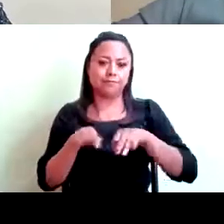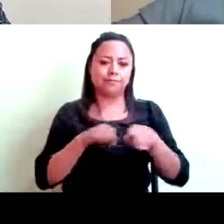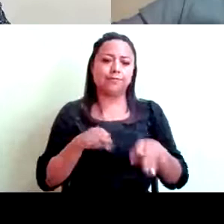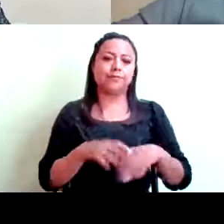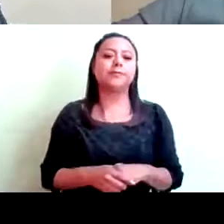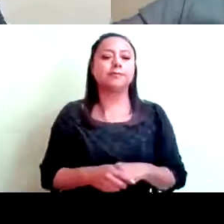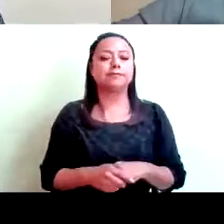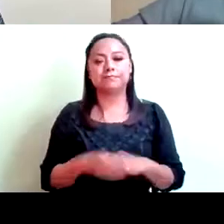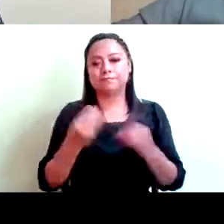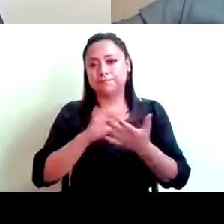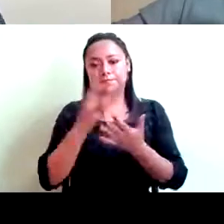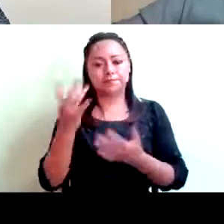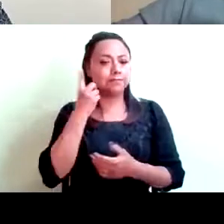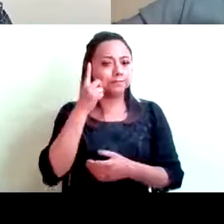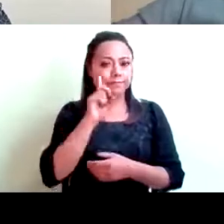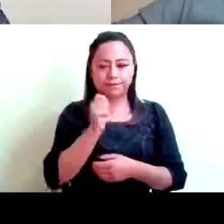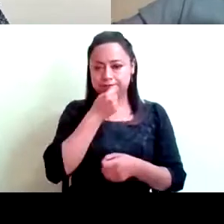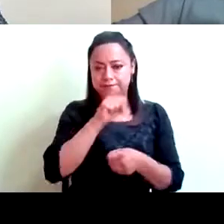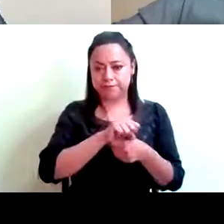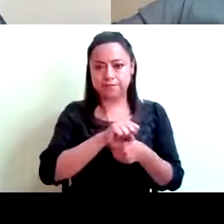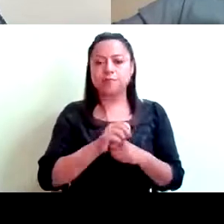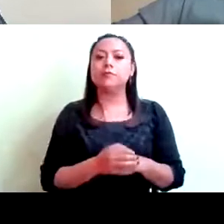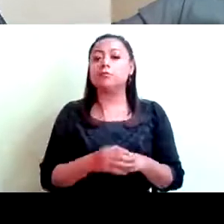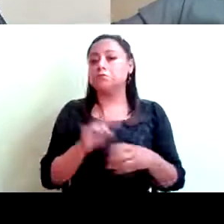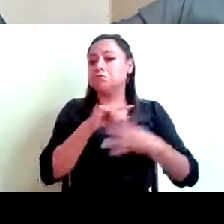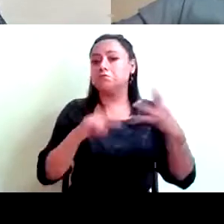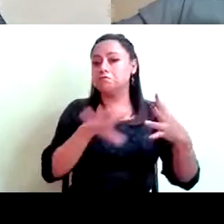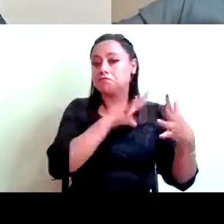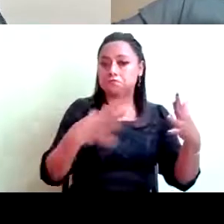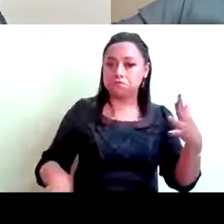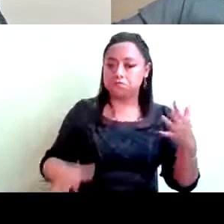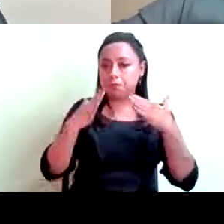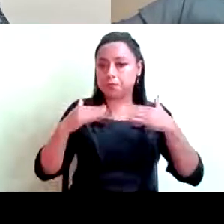Muchas gracias, diputada secretaria. No habiendo